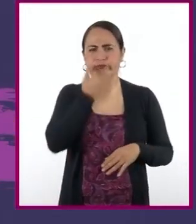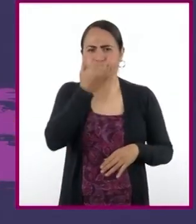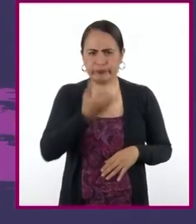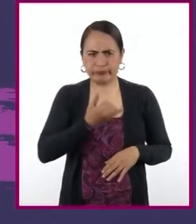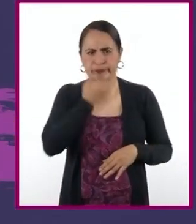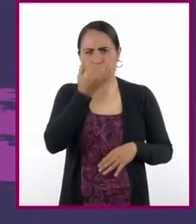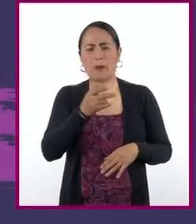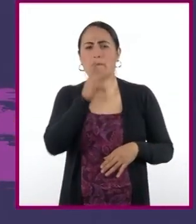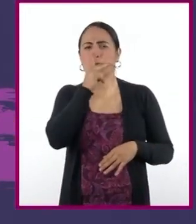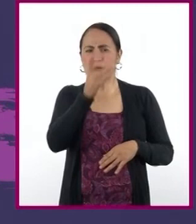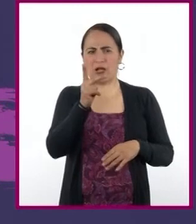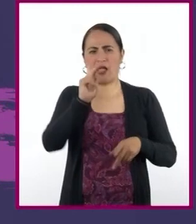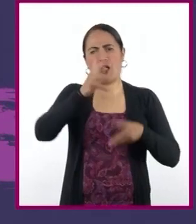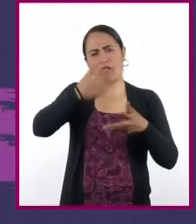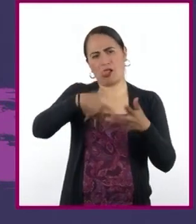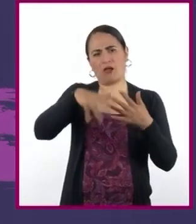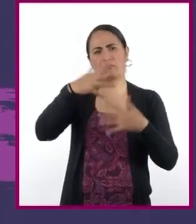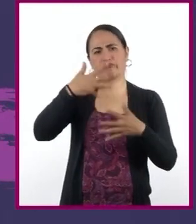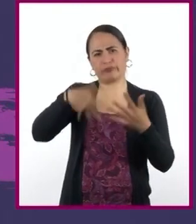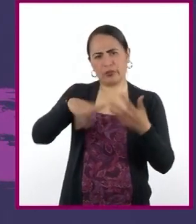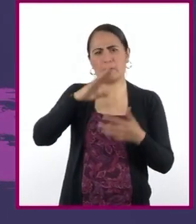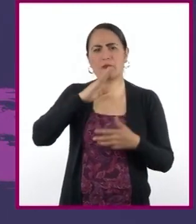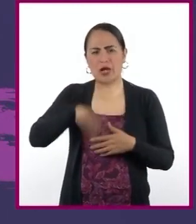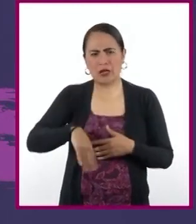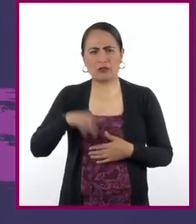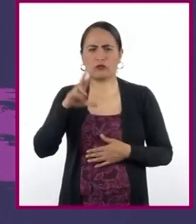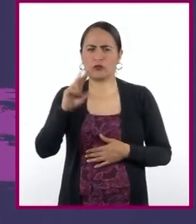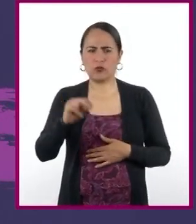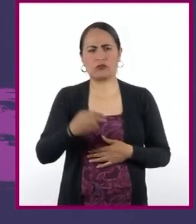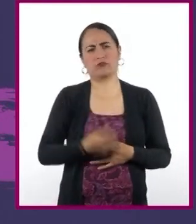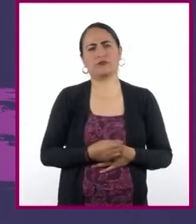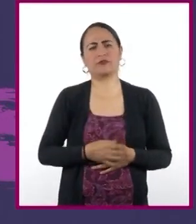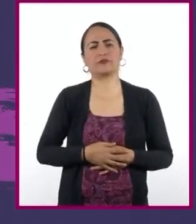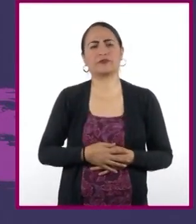frases incompletas y la repetición innecesaria de palabras.